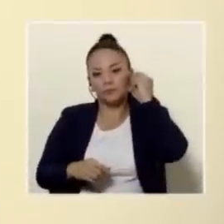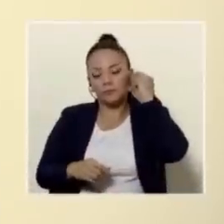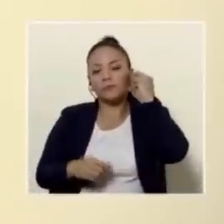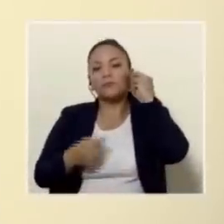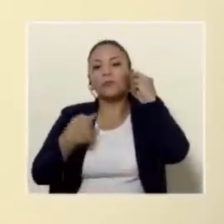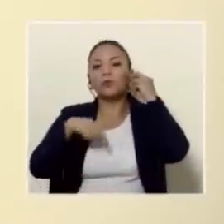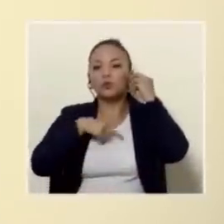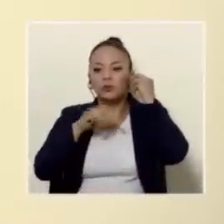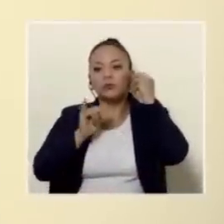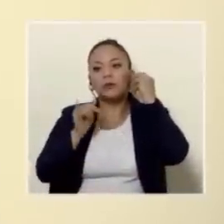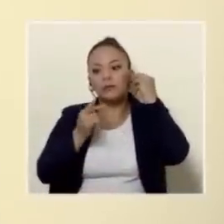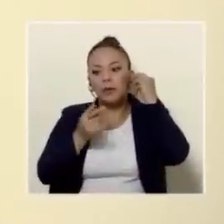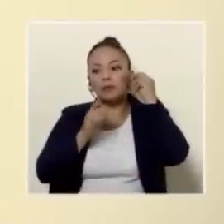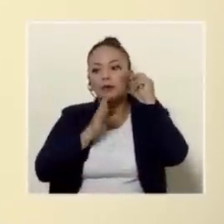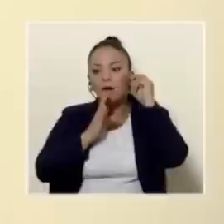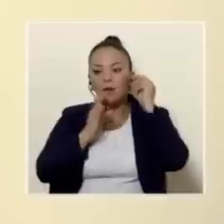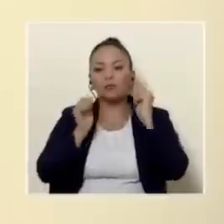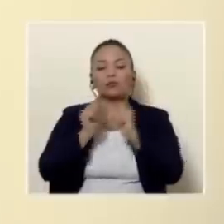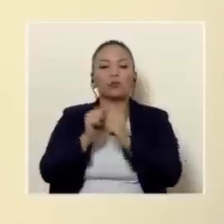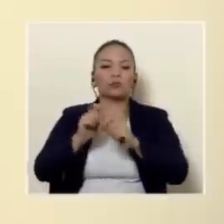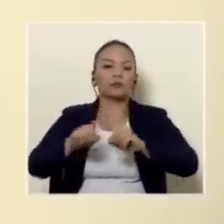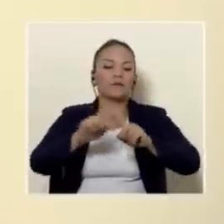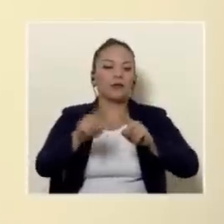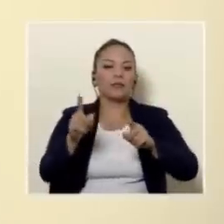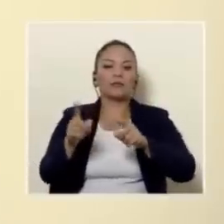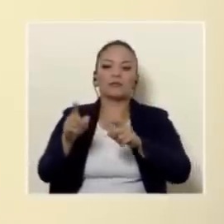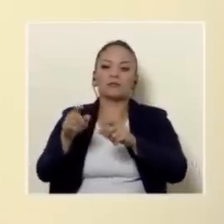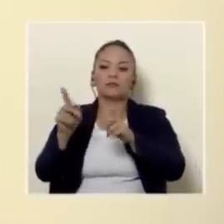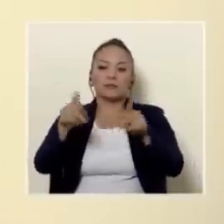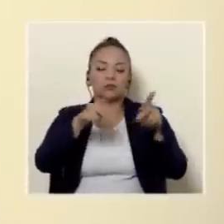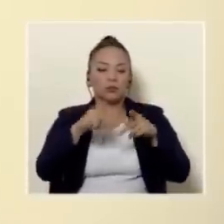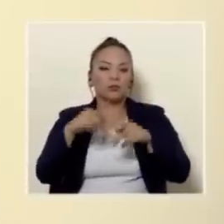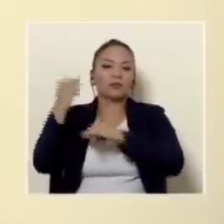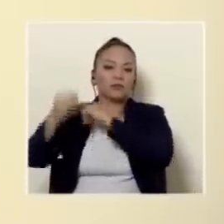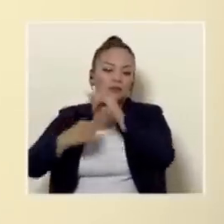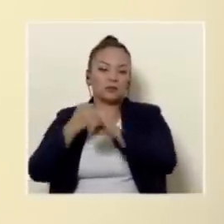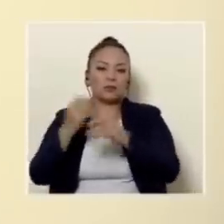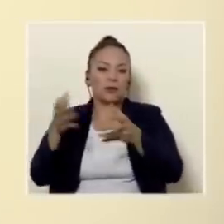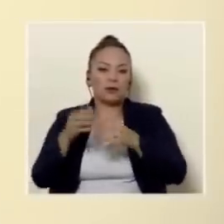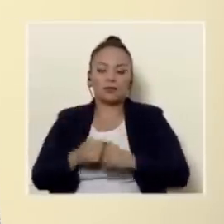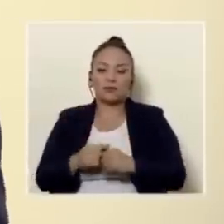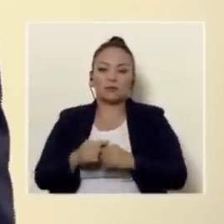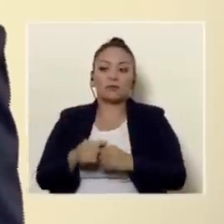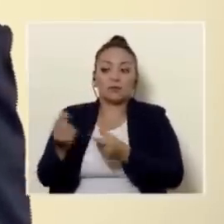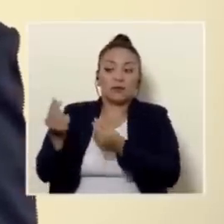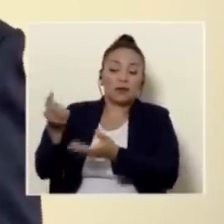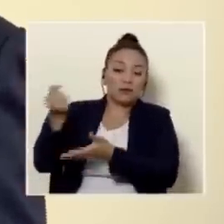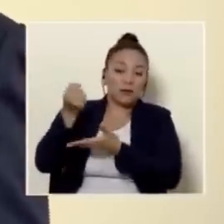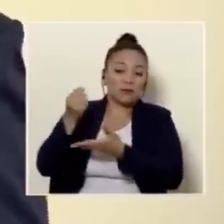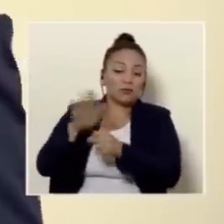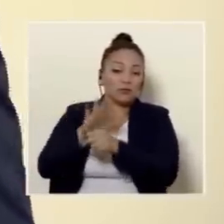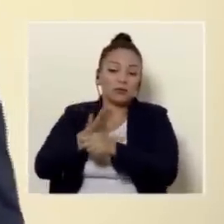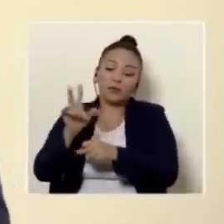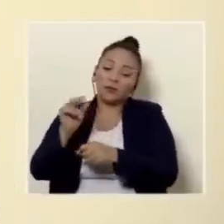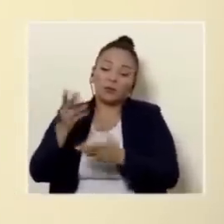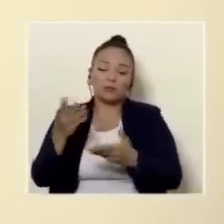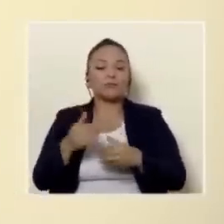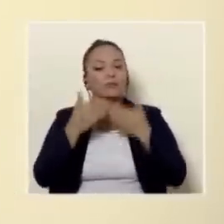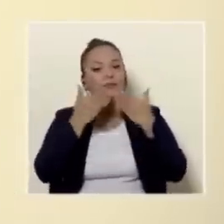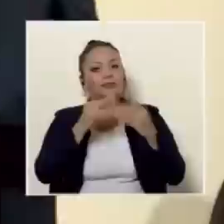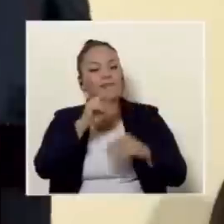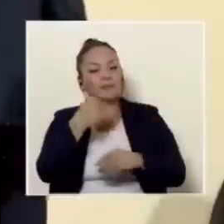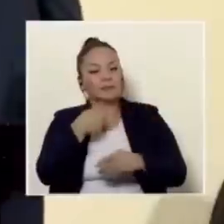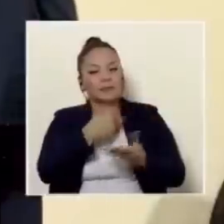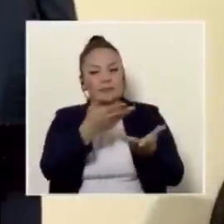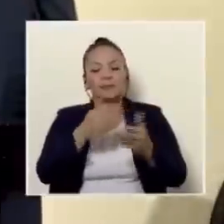nuestras conversaciones también con los socios internacionales, porque lo que están dando no es suficiente. Muchas gracias, viceministra.